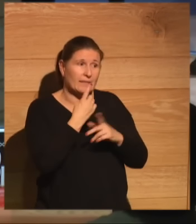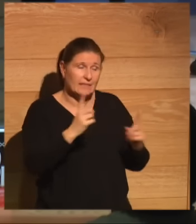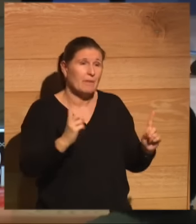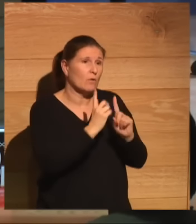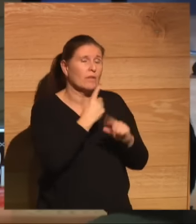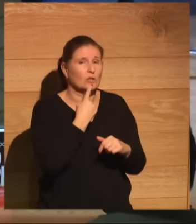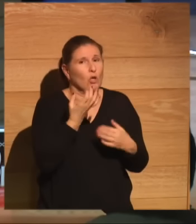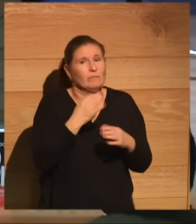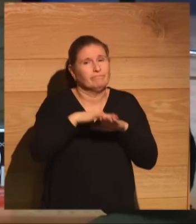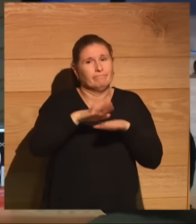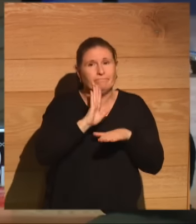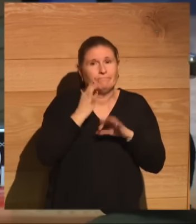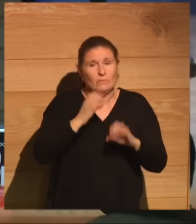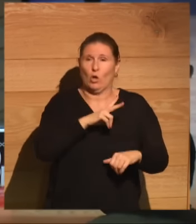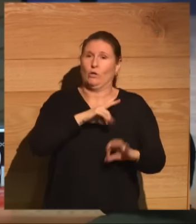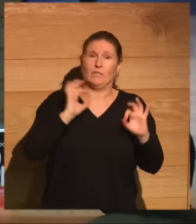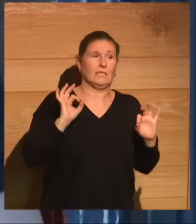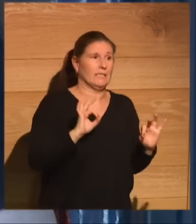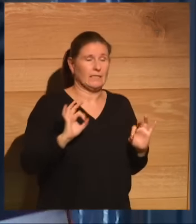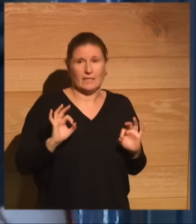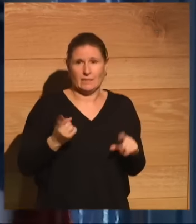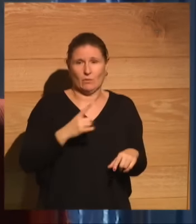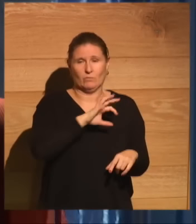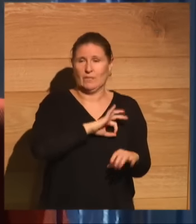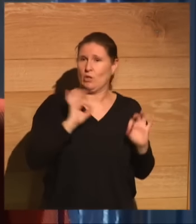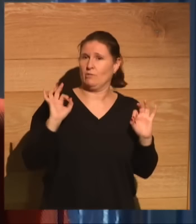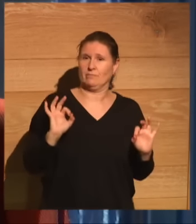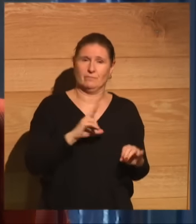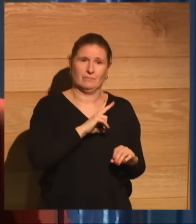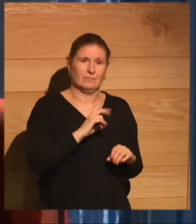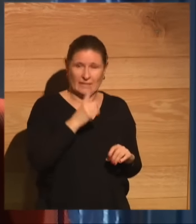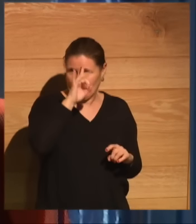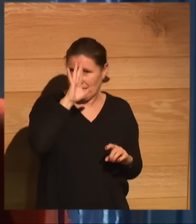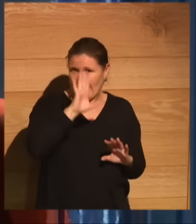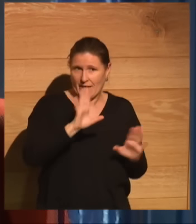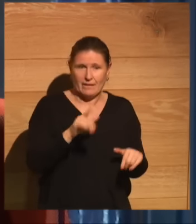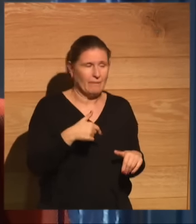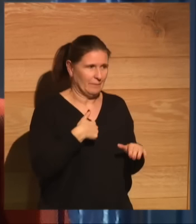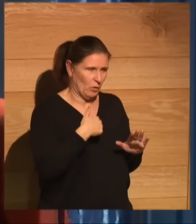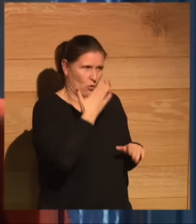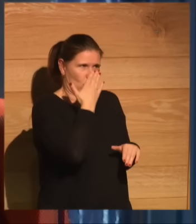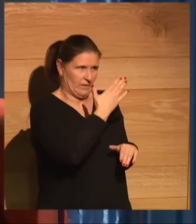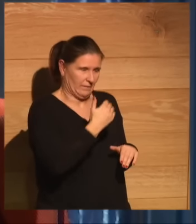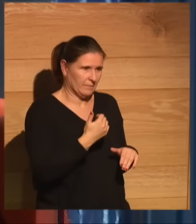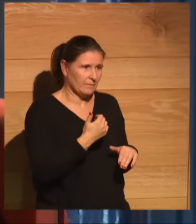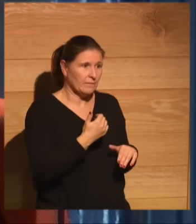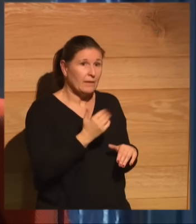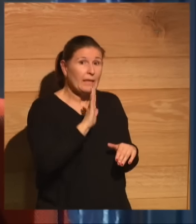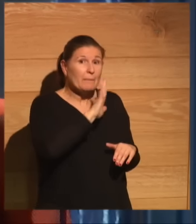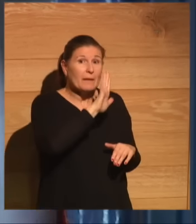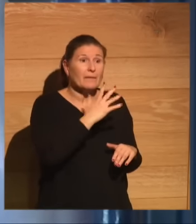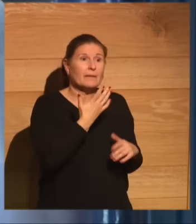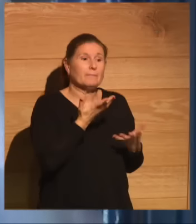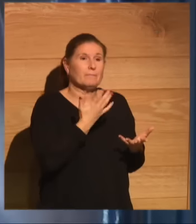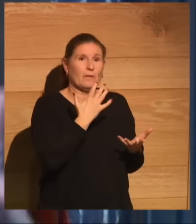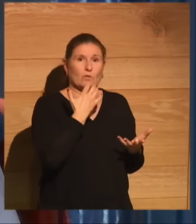Es un caballero silente, de verdad. Es increíble. A mí, honestamente, me parece que cuando voy